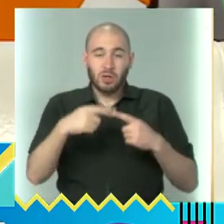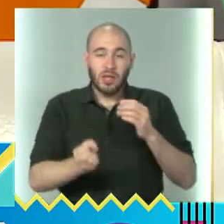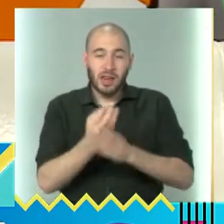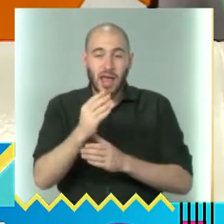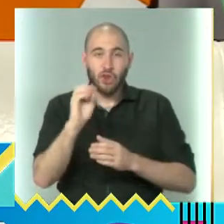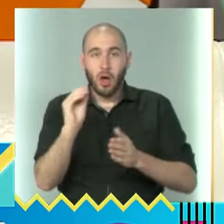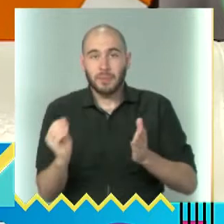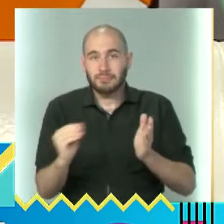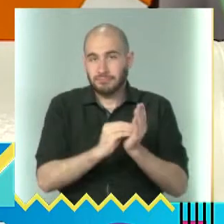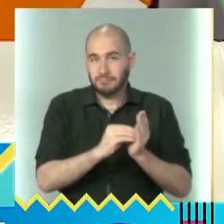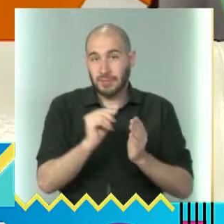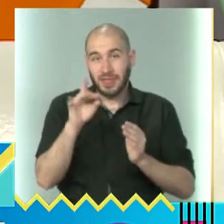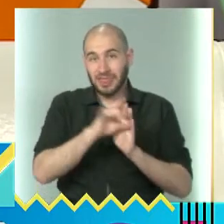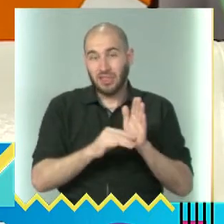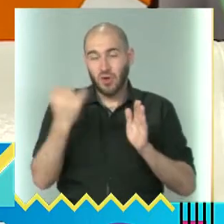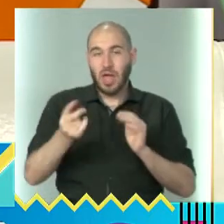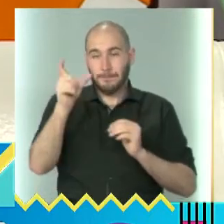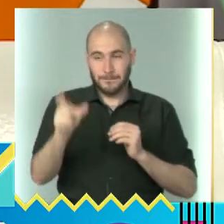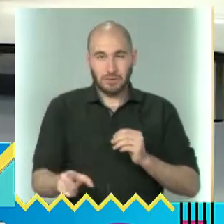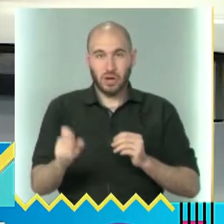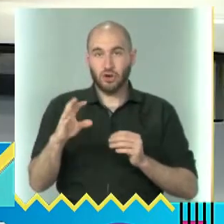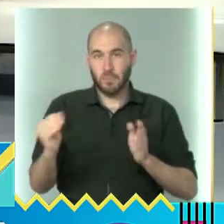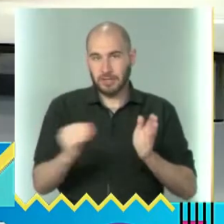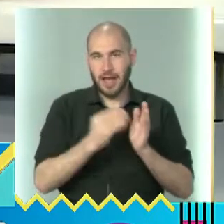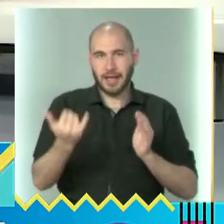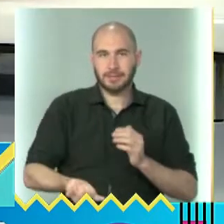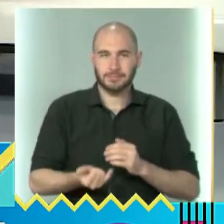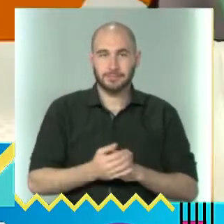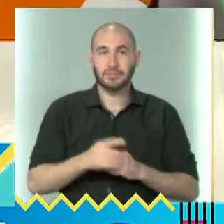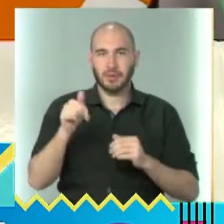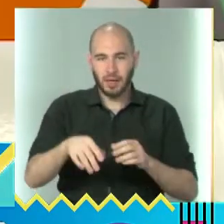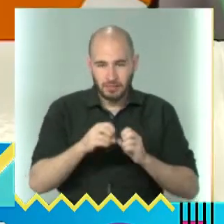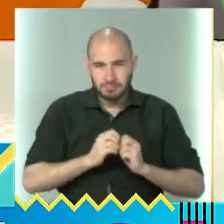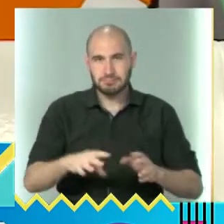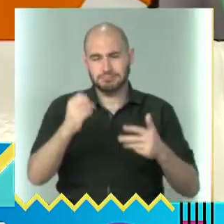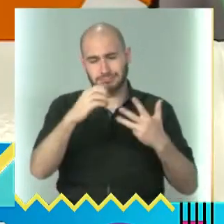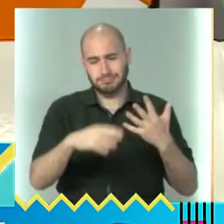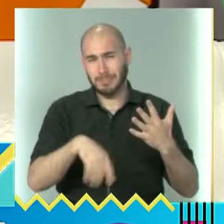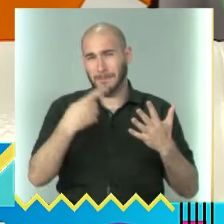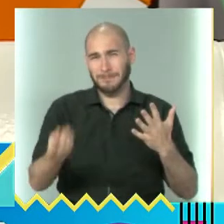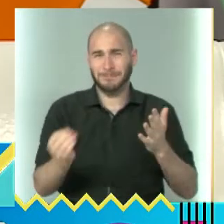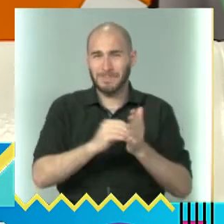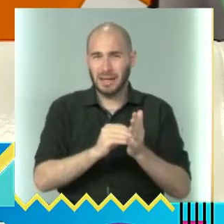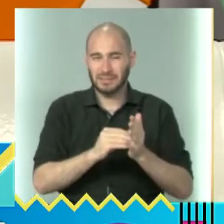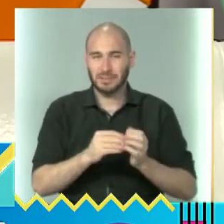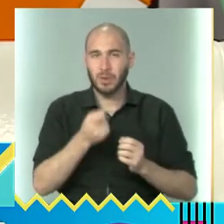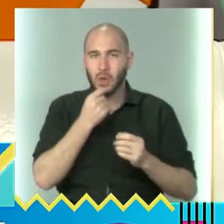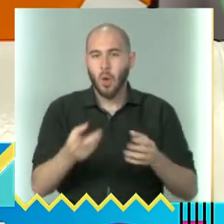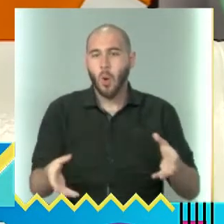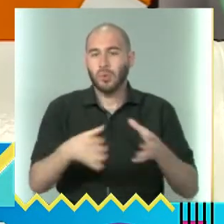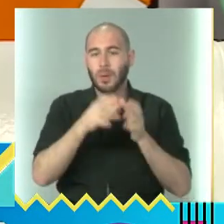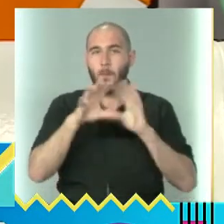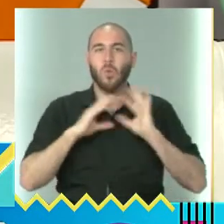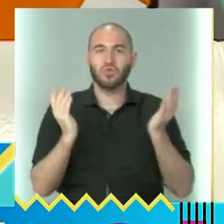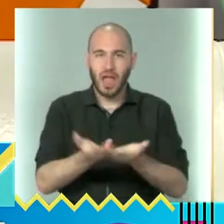tu nombre, ya es el dato de que existe una persona con ese nombre. Y bueno, de ahí se desprenden un montón más que a la hora de juntarlos con toda la población